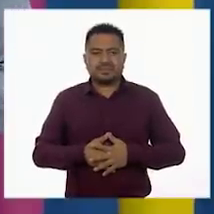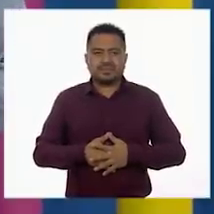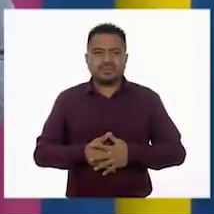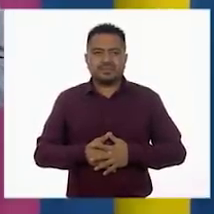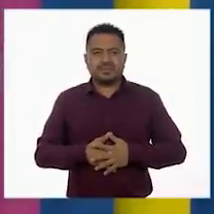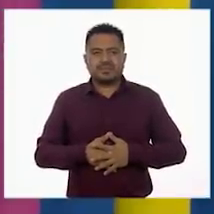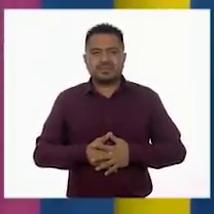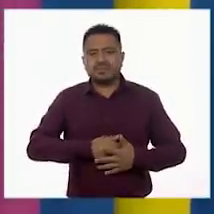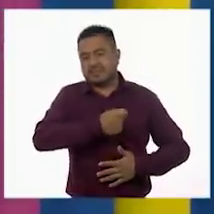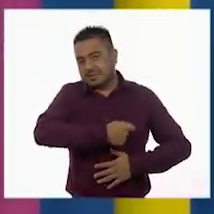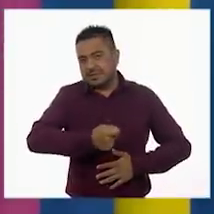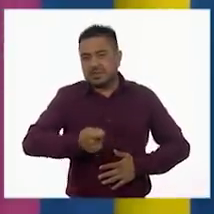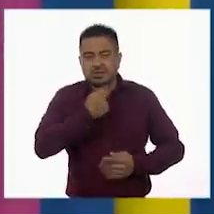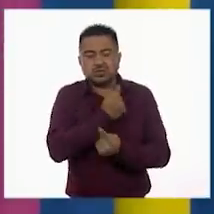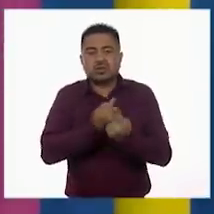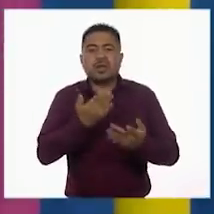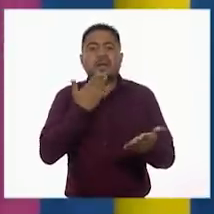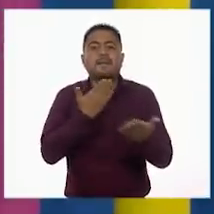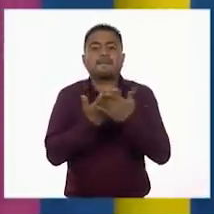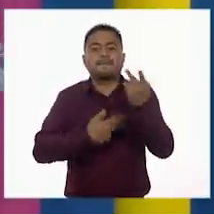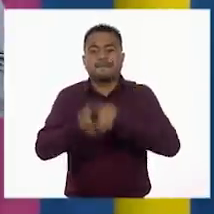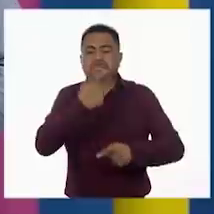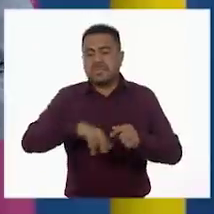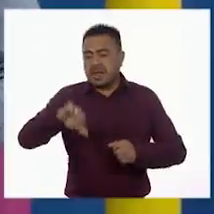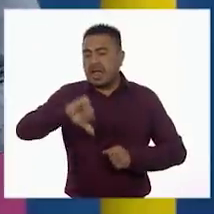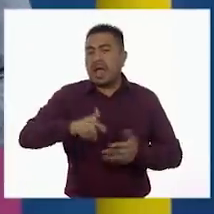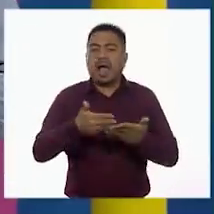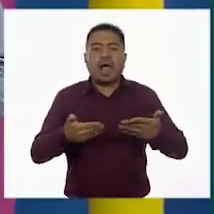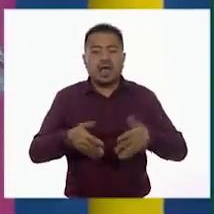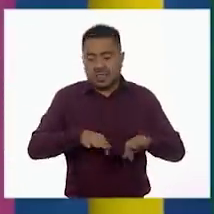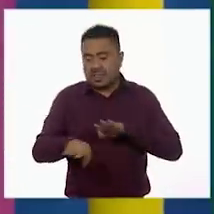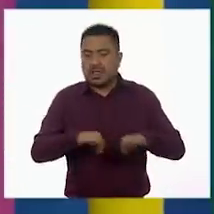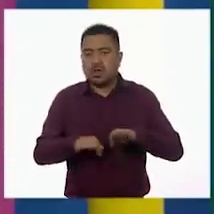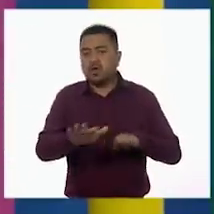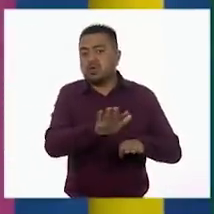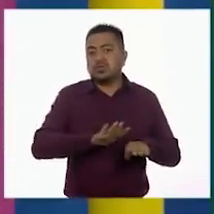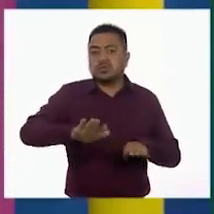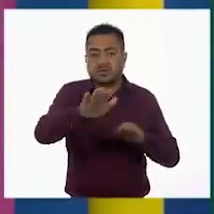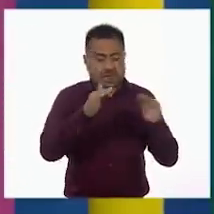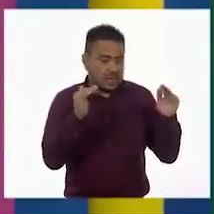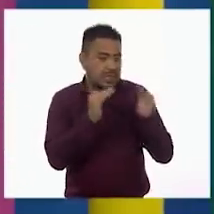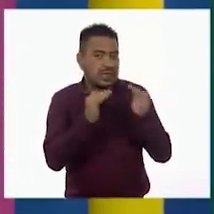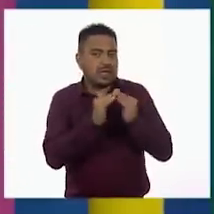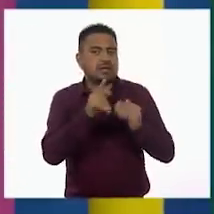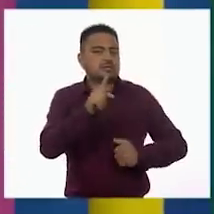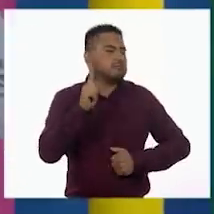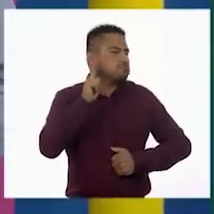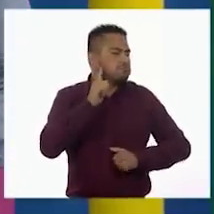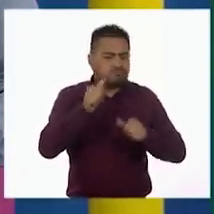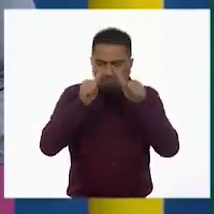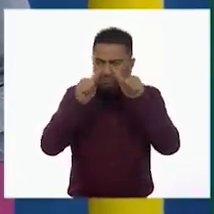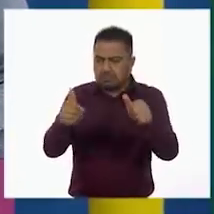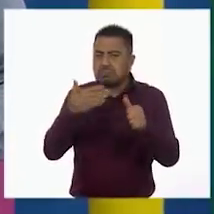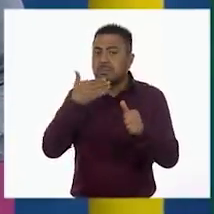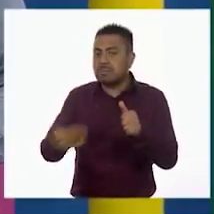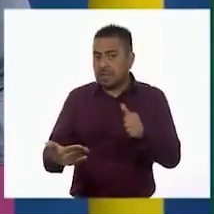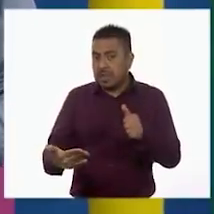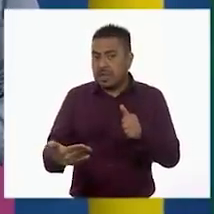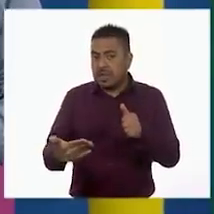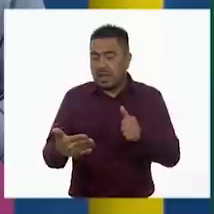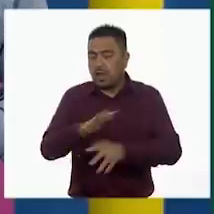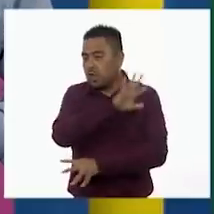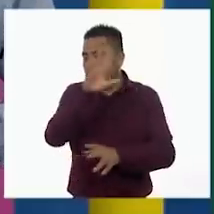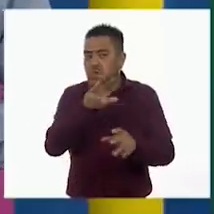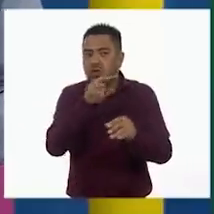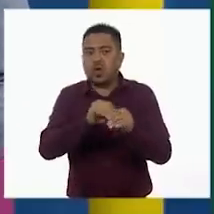Saludos, niños. Bienvenidos. Ahora vamos a trabajar. Ustedes desde su casita, escuchen bien y pongan mucha atención a